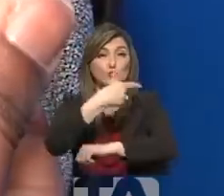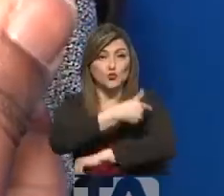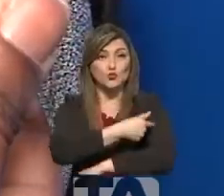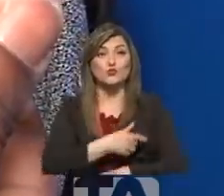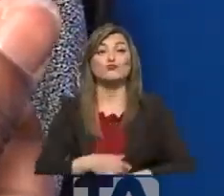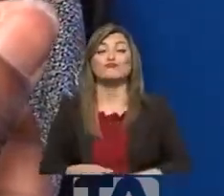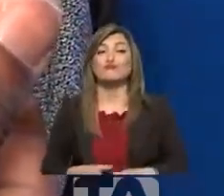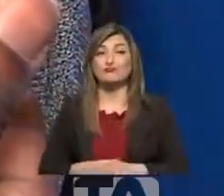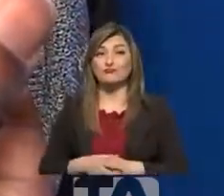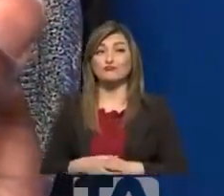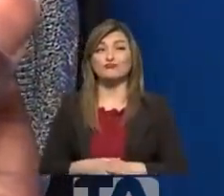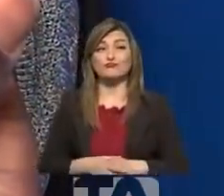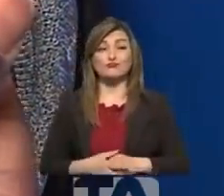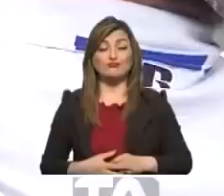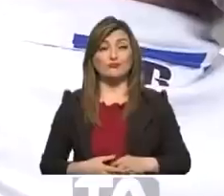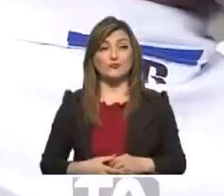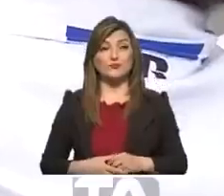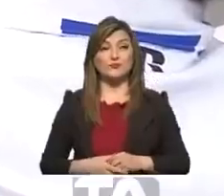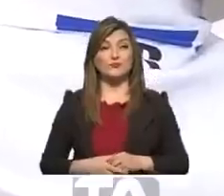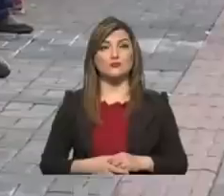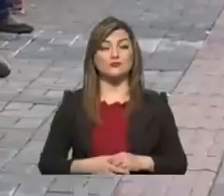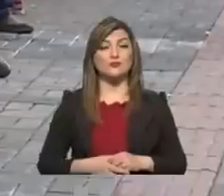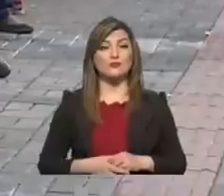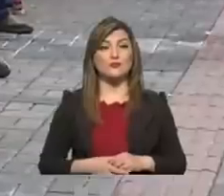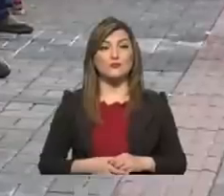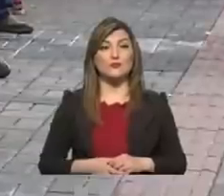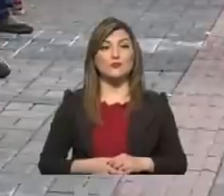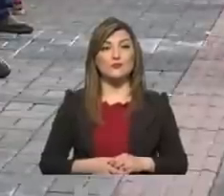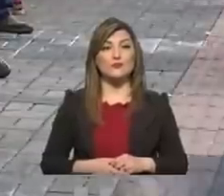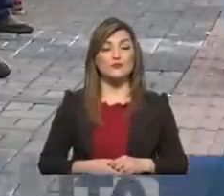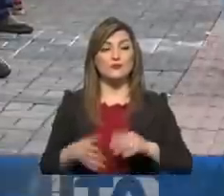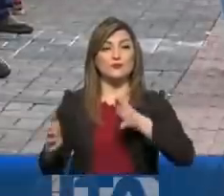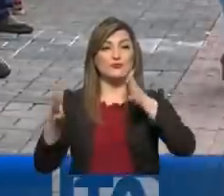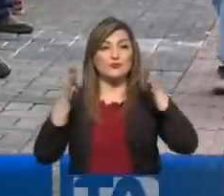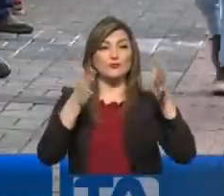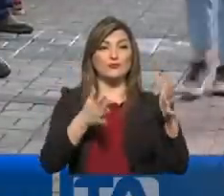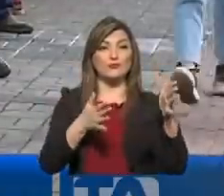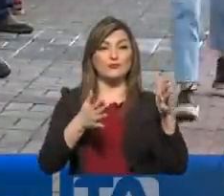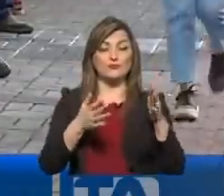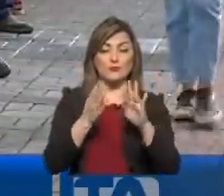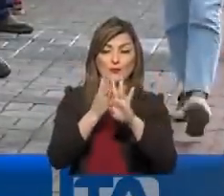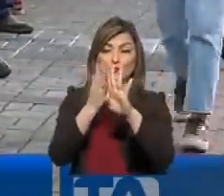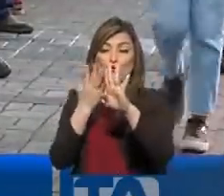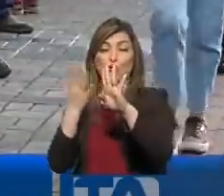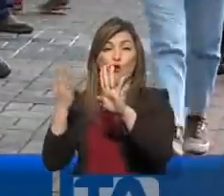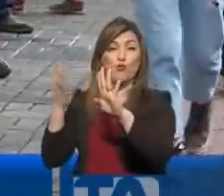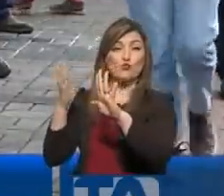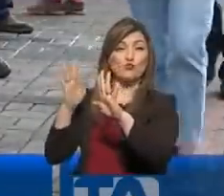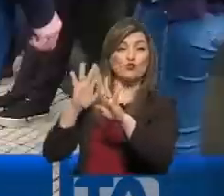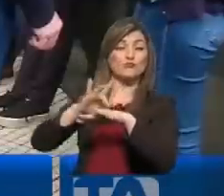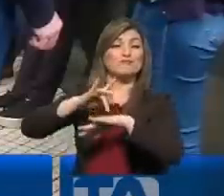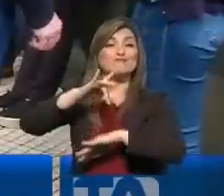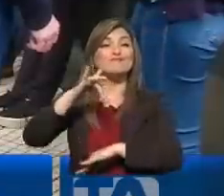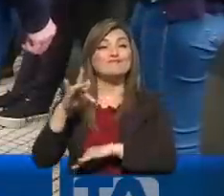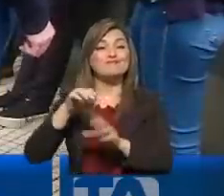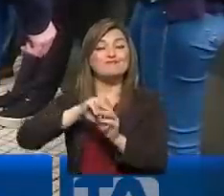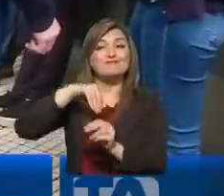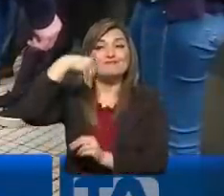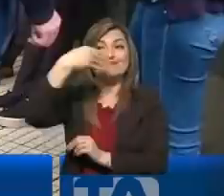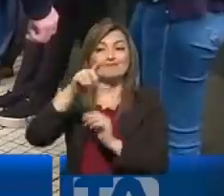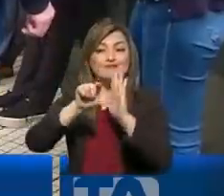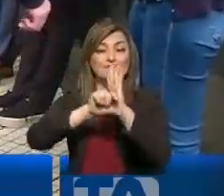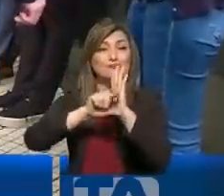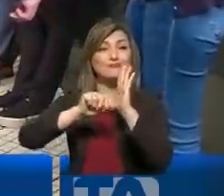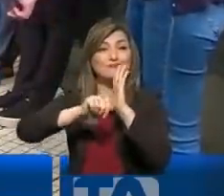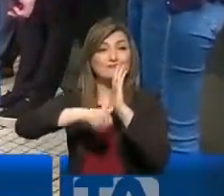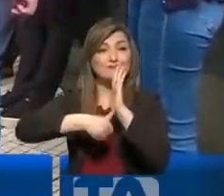356,936 han recibido la vacuna completa. Mientras tanto, esta es la extensa fila que se forma desde muy temprano en los exteriores del